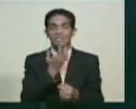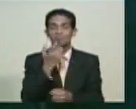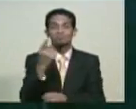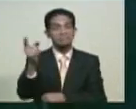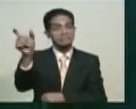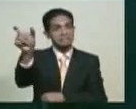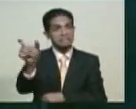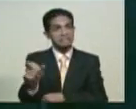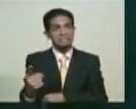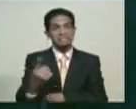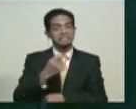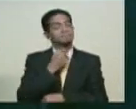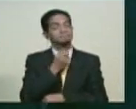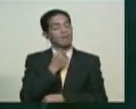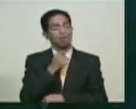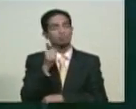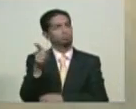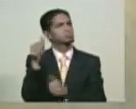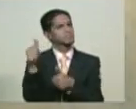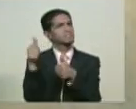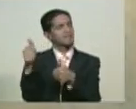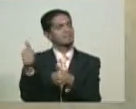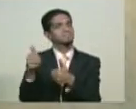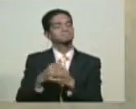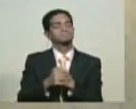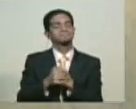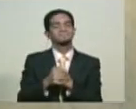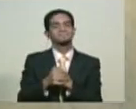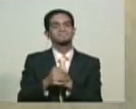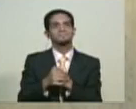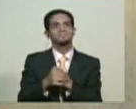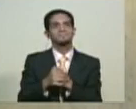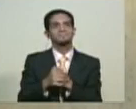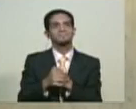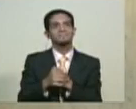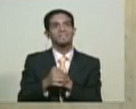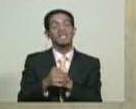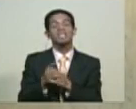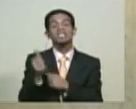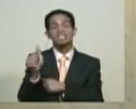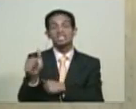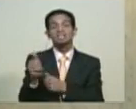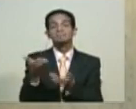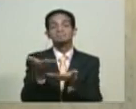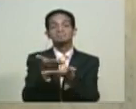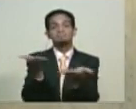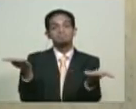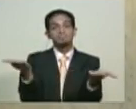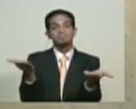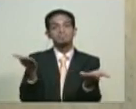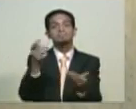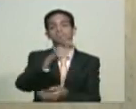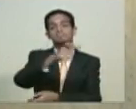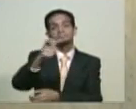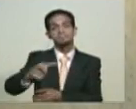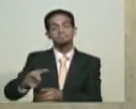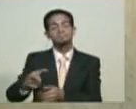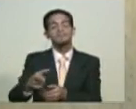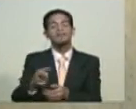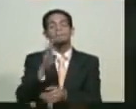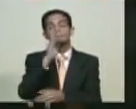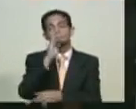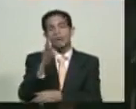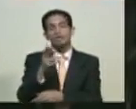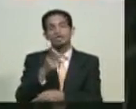de la Asociación Bancaria, Aristide Massa, tirado, y bueno, y todos los sectores de la banca pública, de la banca